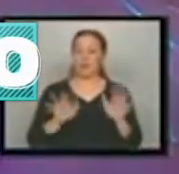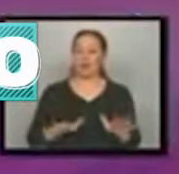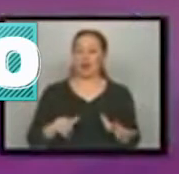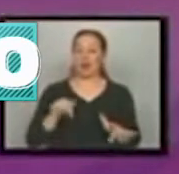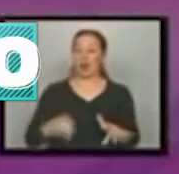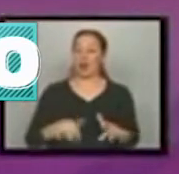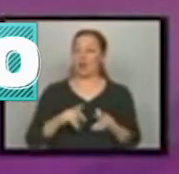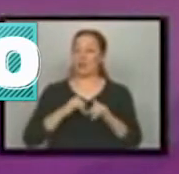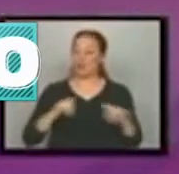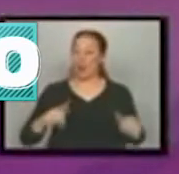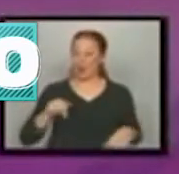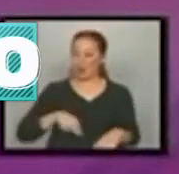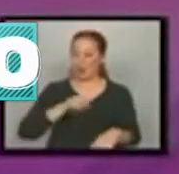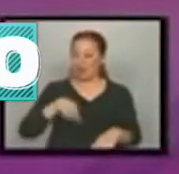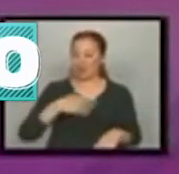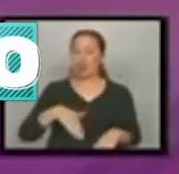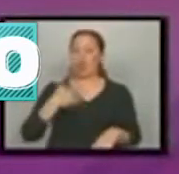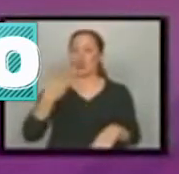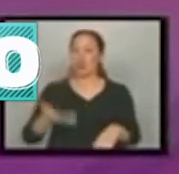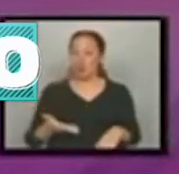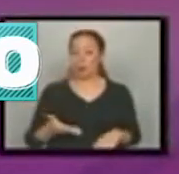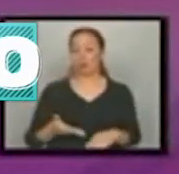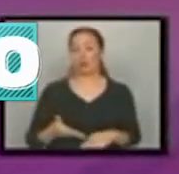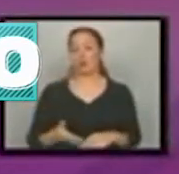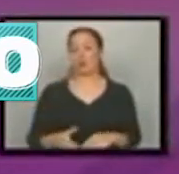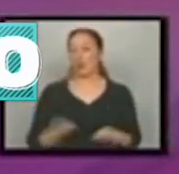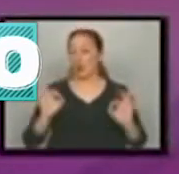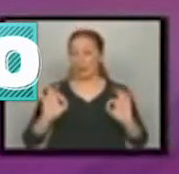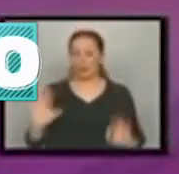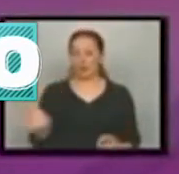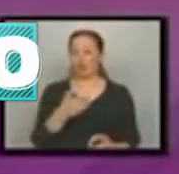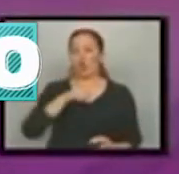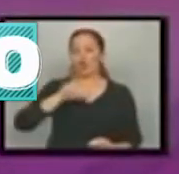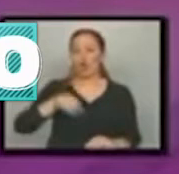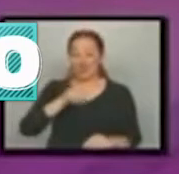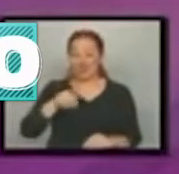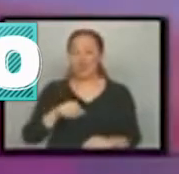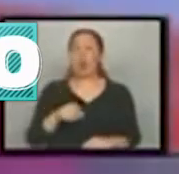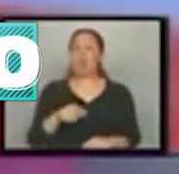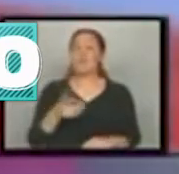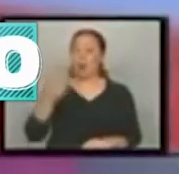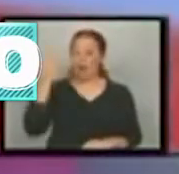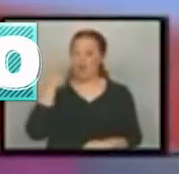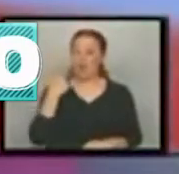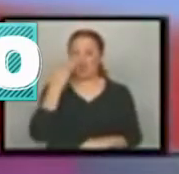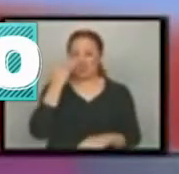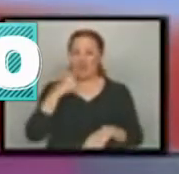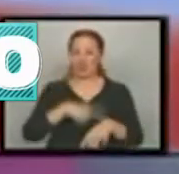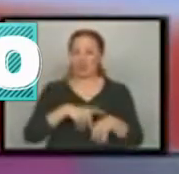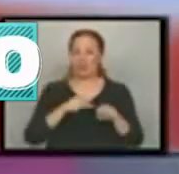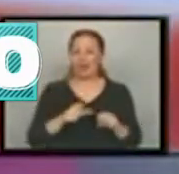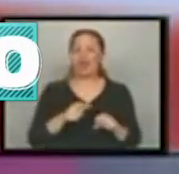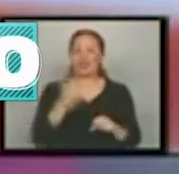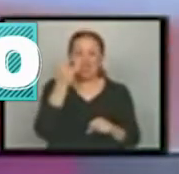noticiero de Tele9. Después fue impacto en todos los noticieros, pero ayer ya teníamos tempranito